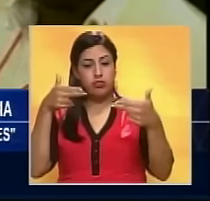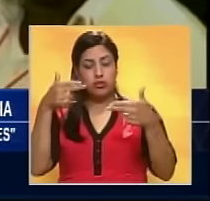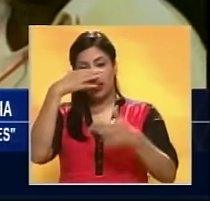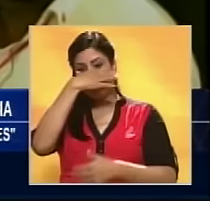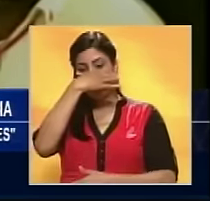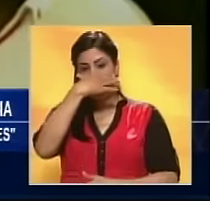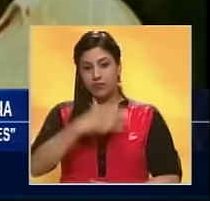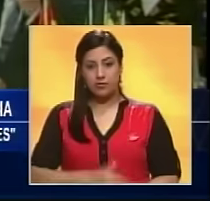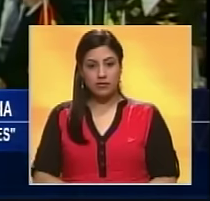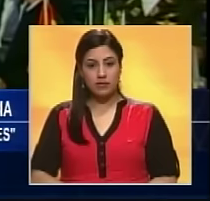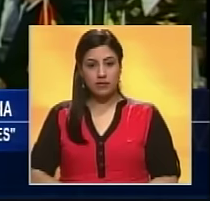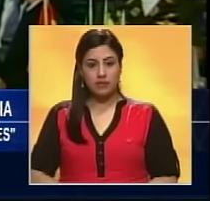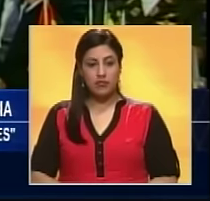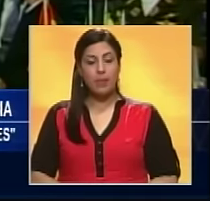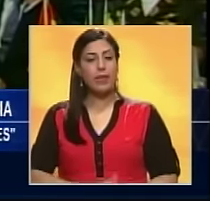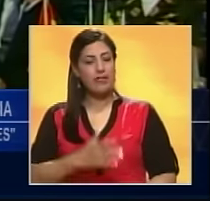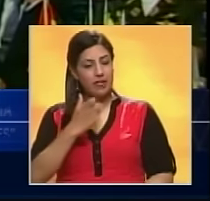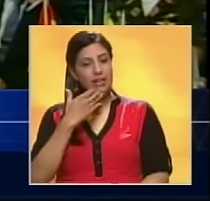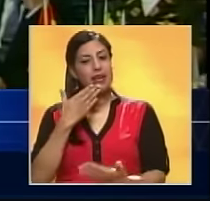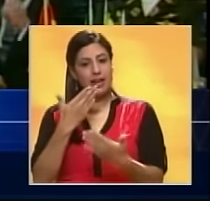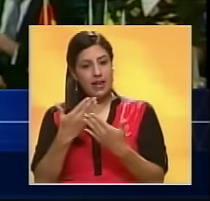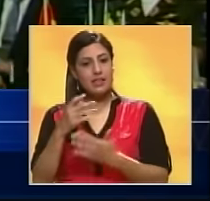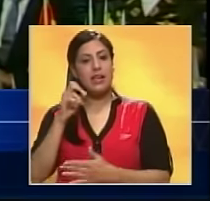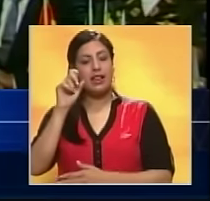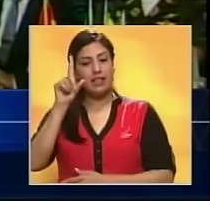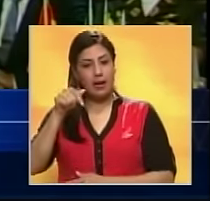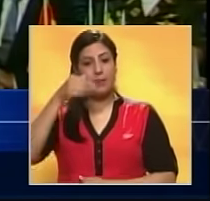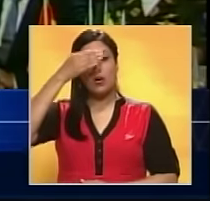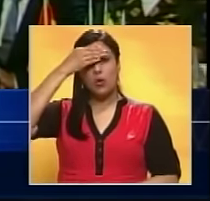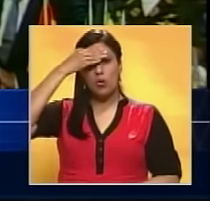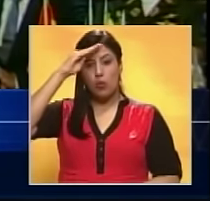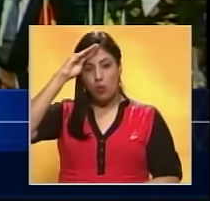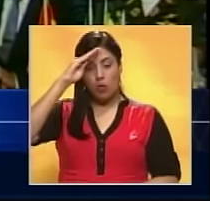guerrilleros. Hay que darle las gracias también a Cuba